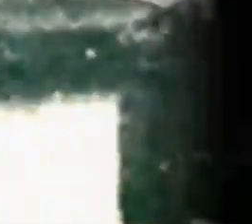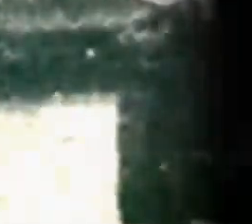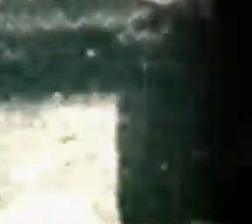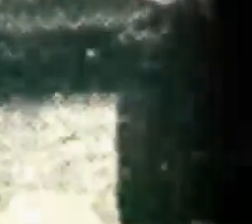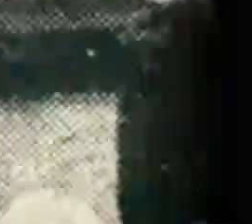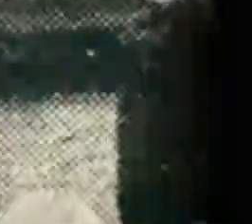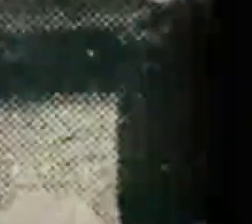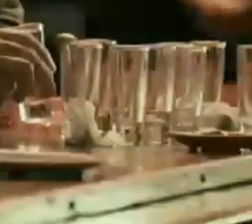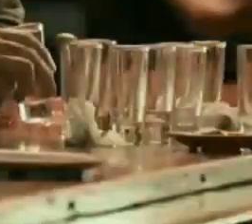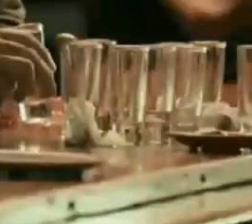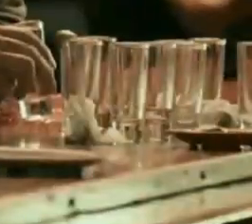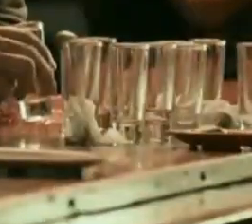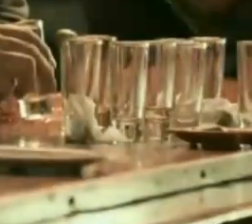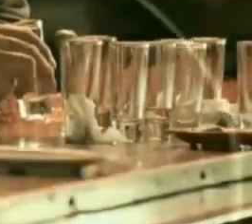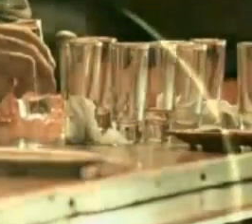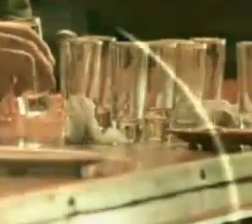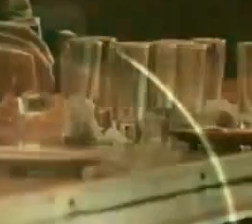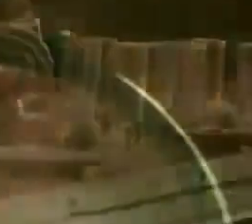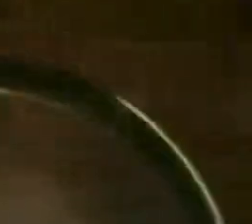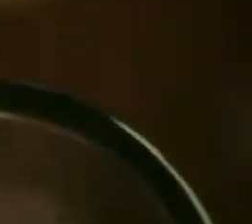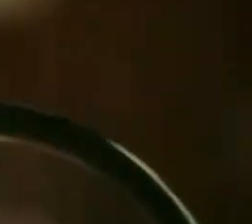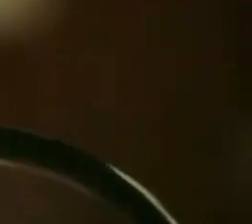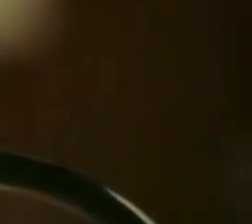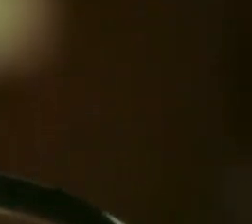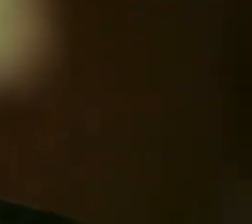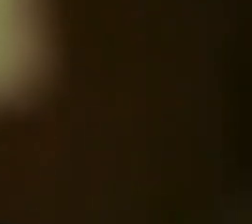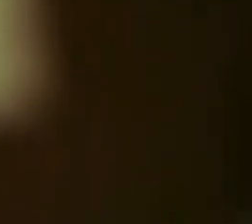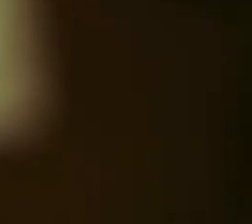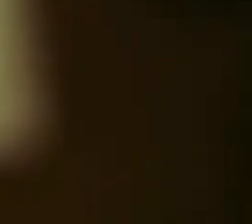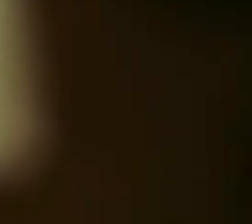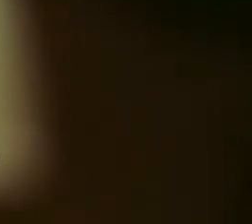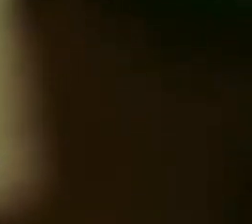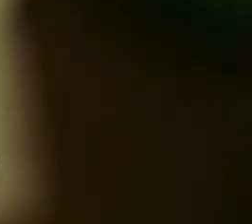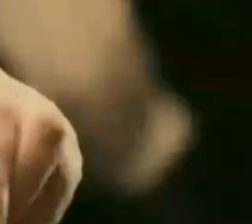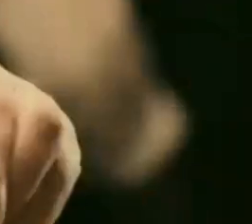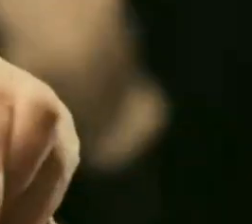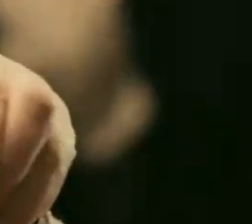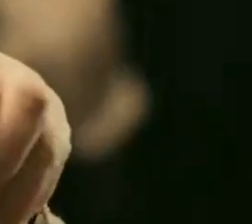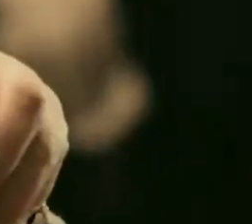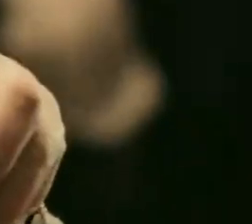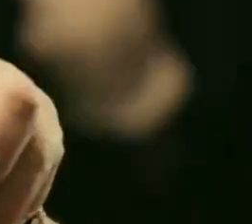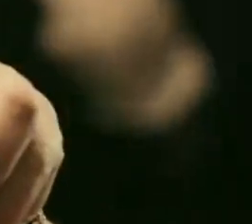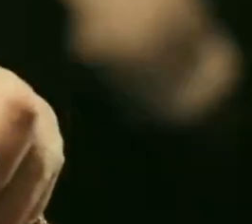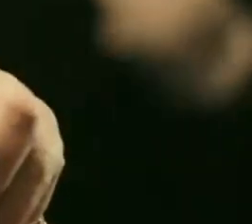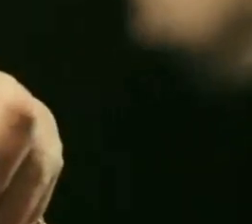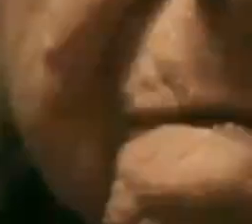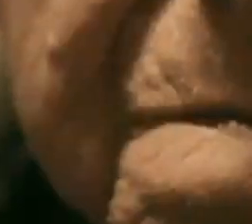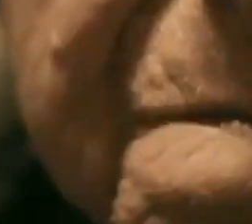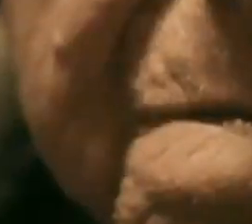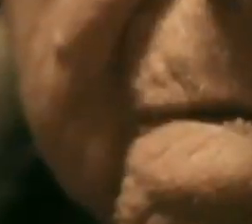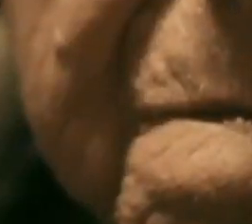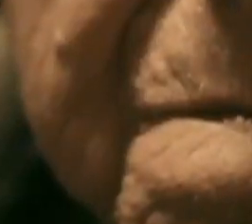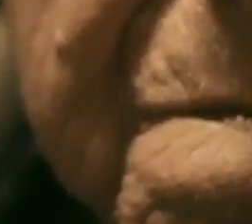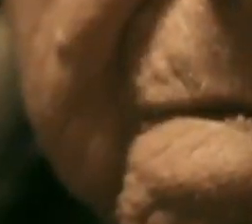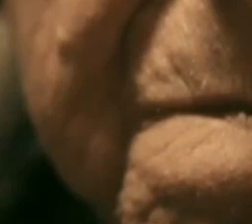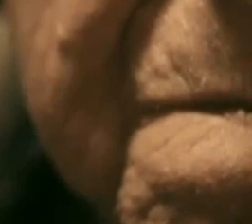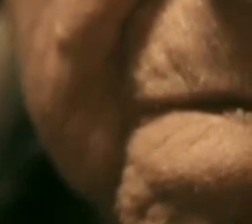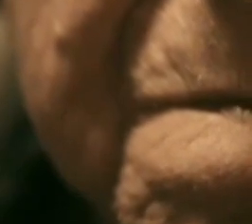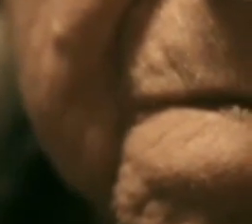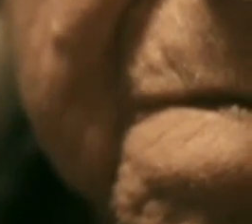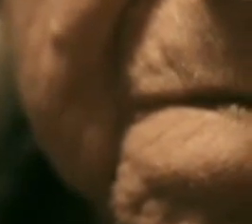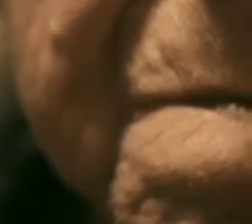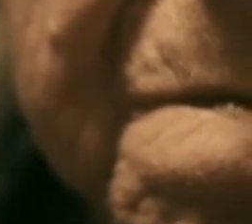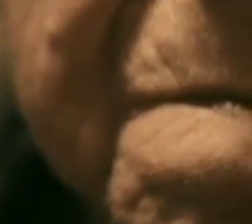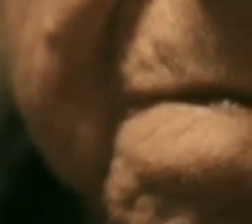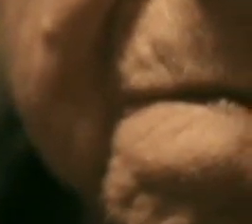macana eléctrica, viéramos los halcones. Creí que era un bebedor social, esto podía dejar de beber cuando yo quisiera, ¿no? Y no fue así.